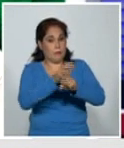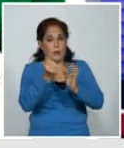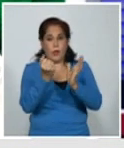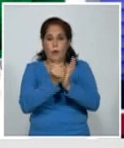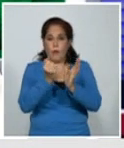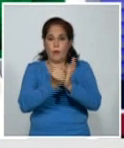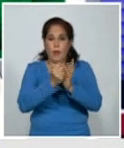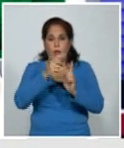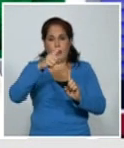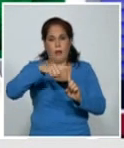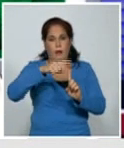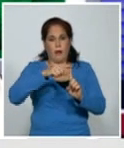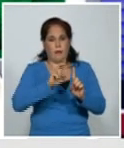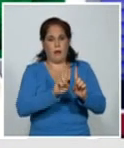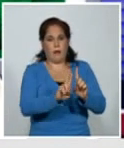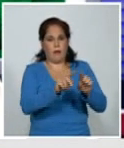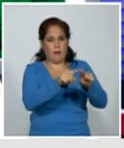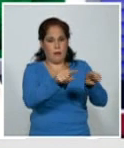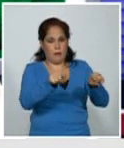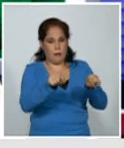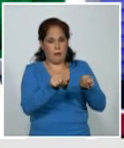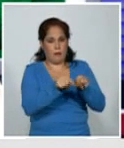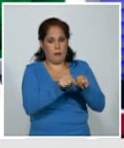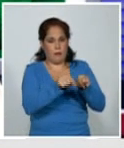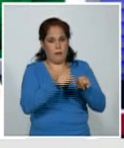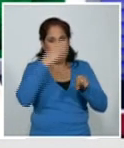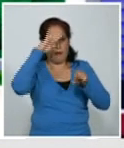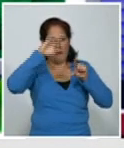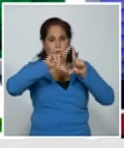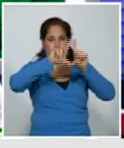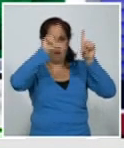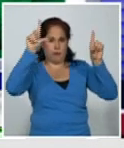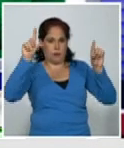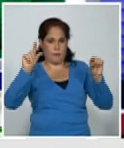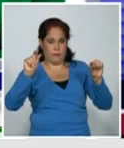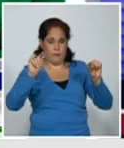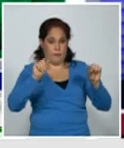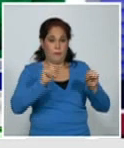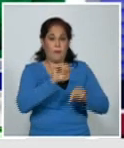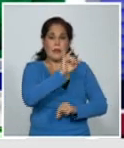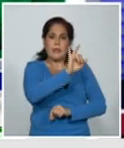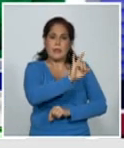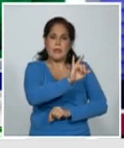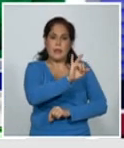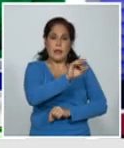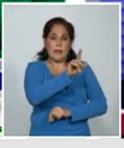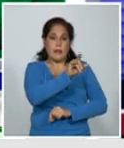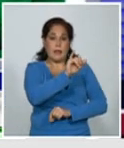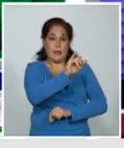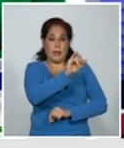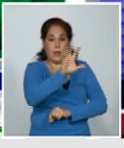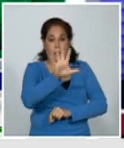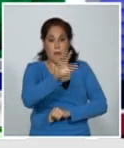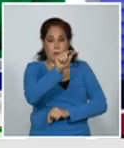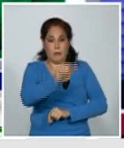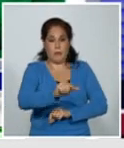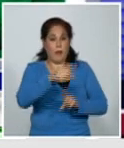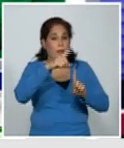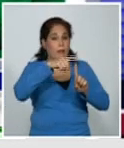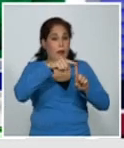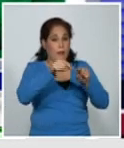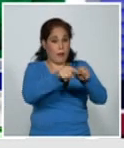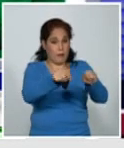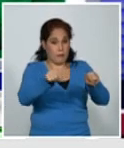terapias intensivas de nuestro país. Estamos hablando de 65.